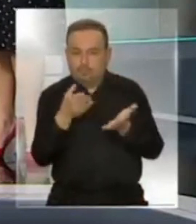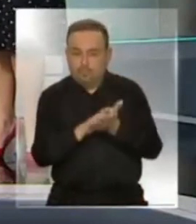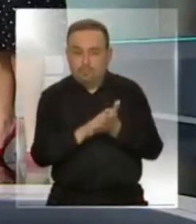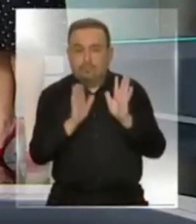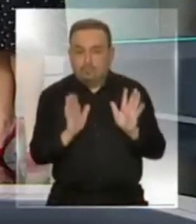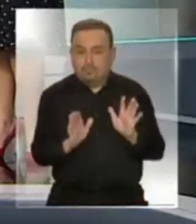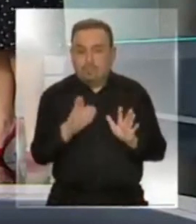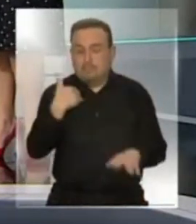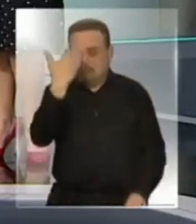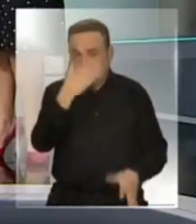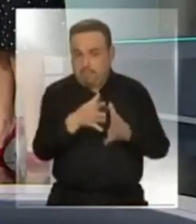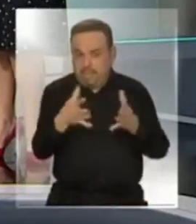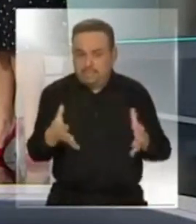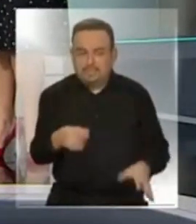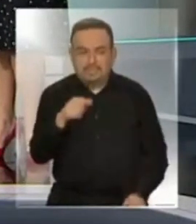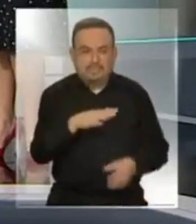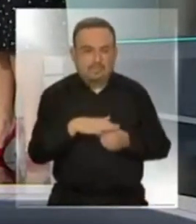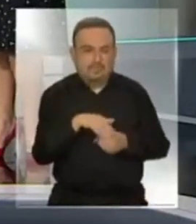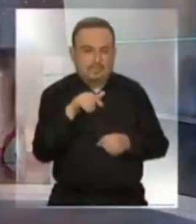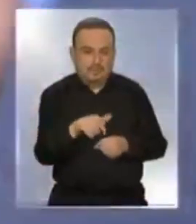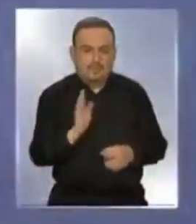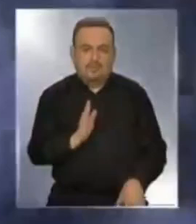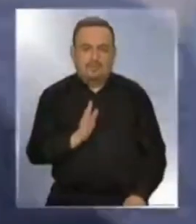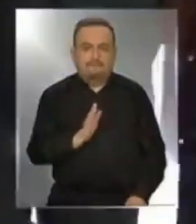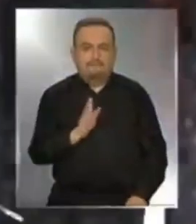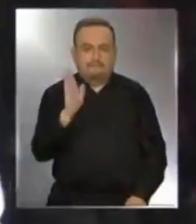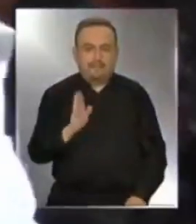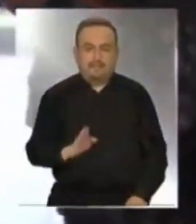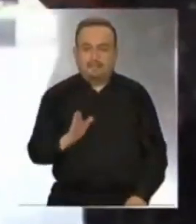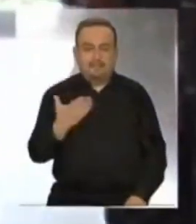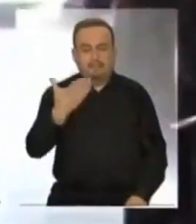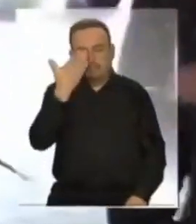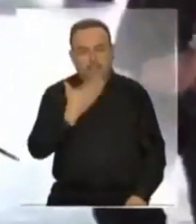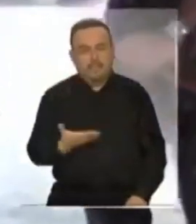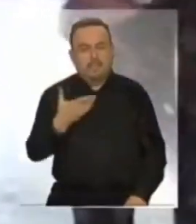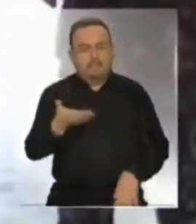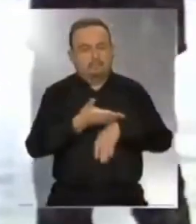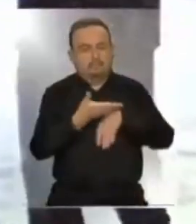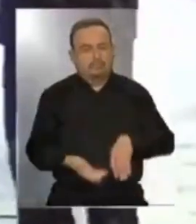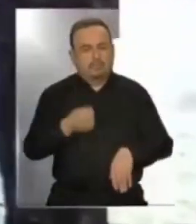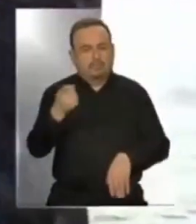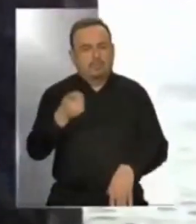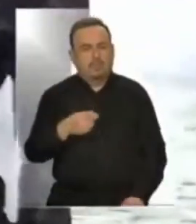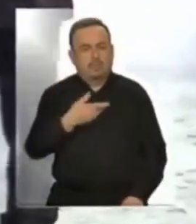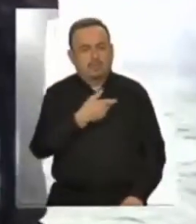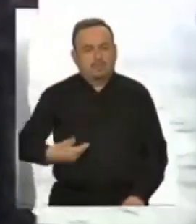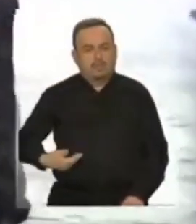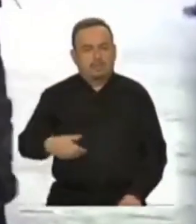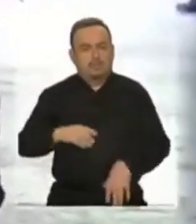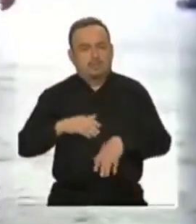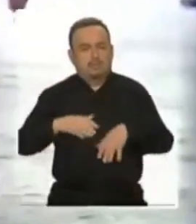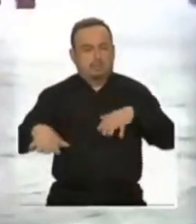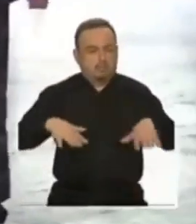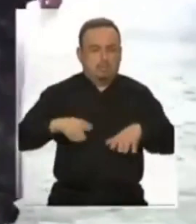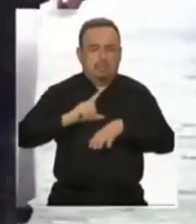una complicación si Brasil se vuelve un epicentro de la pandemia, sobre todo por estas cuestiones que